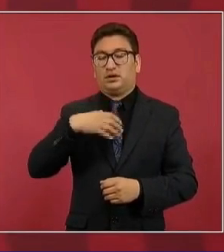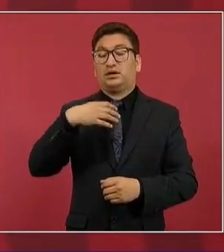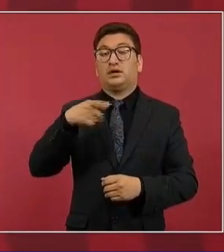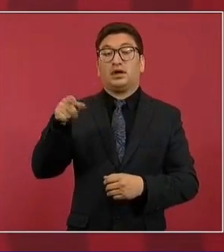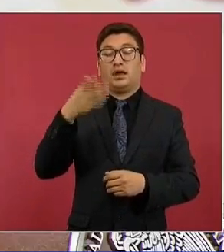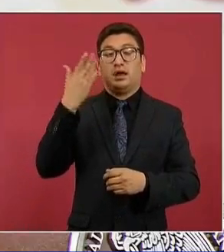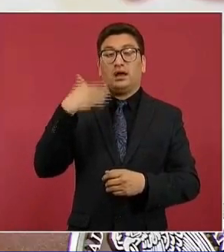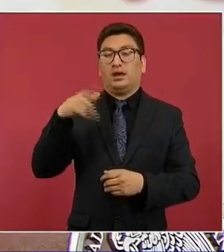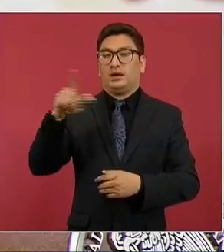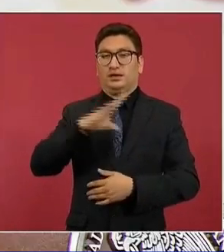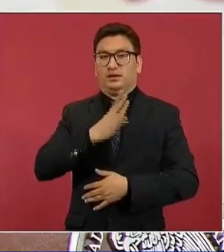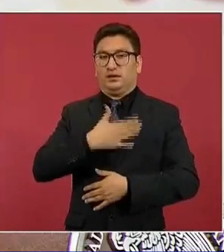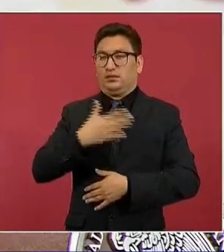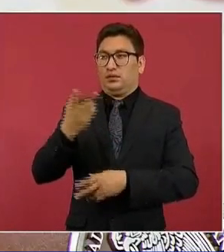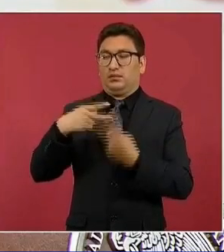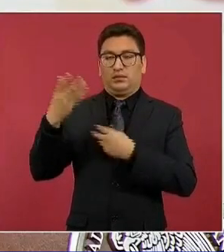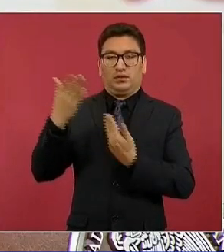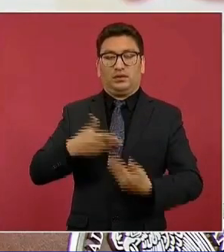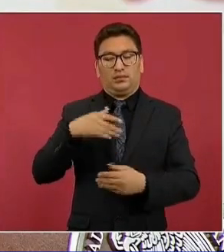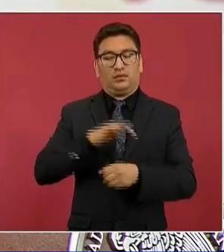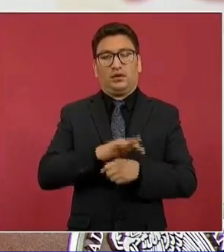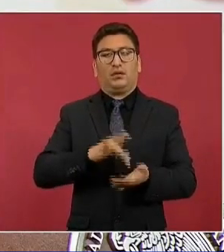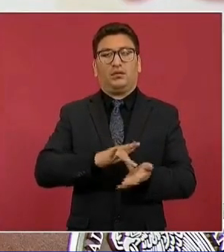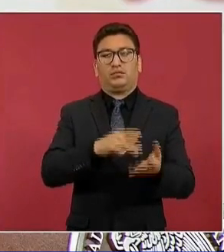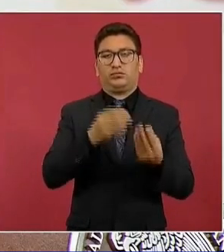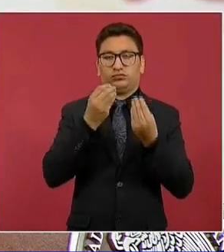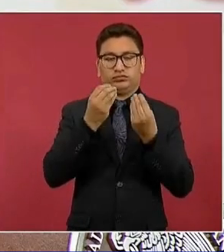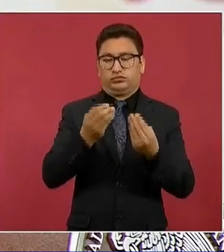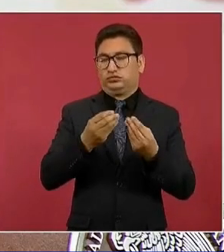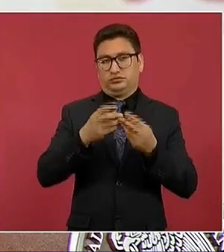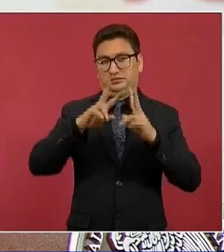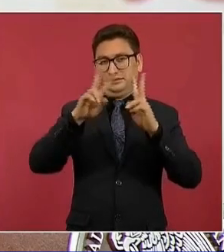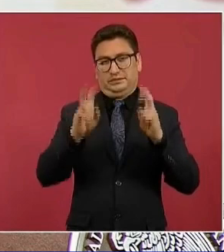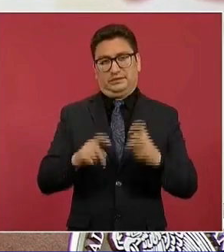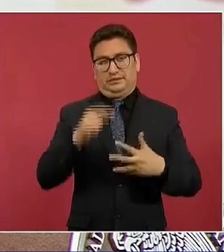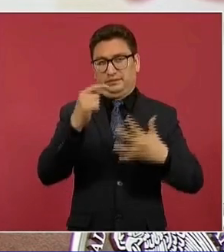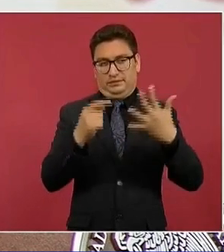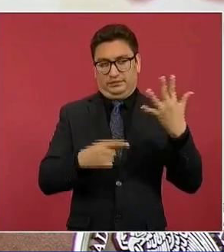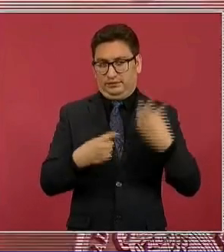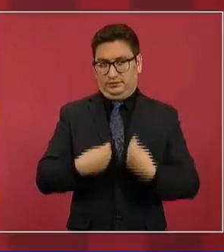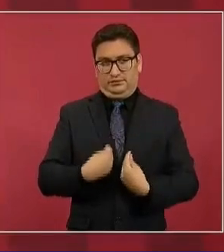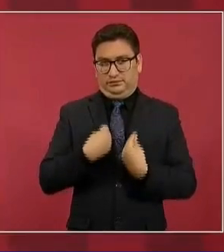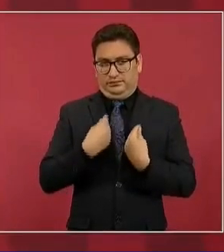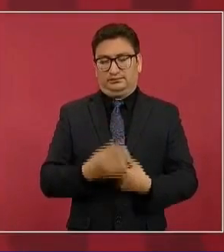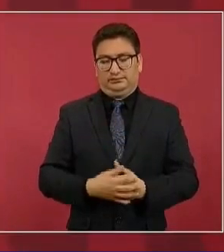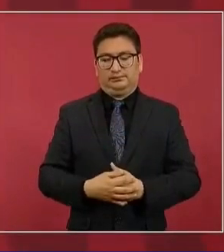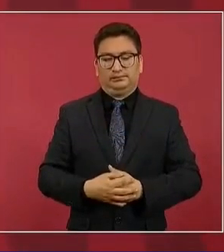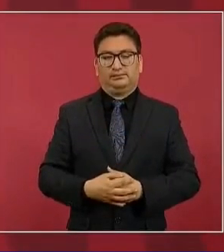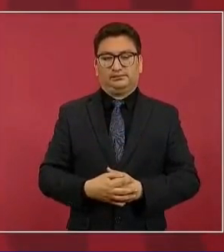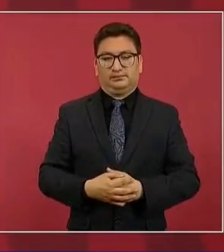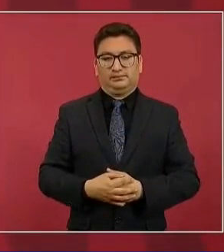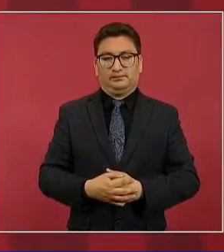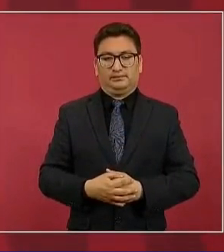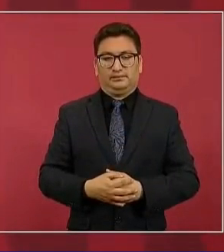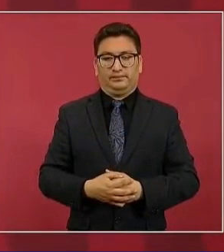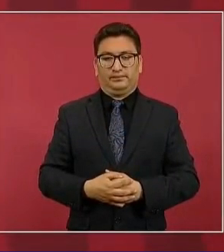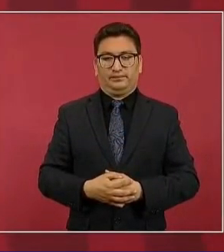españoles que aportaron muchísimo en todos los campos de la vida pública, también